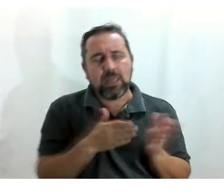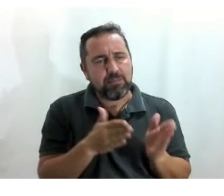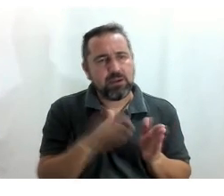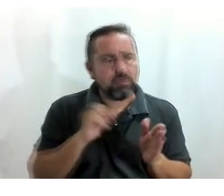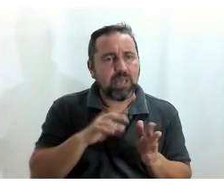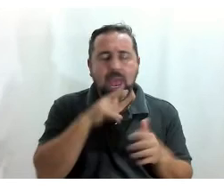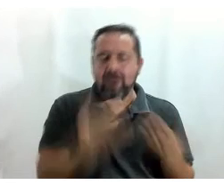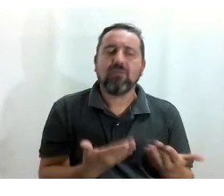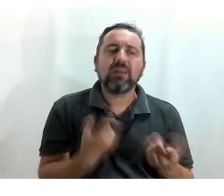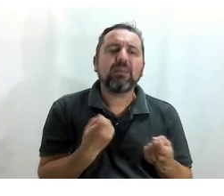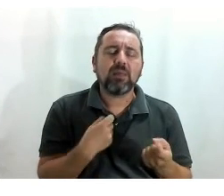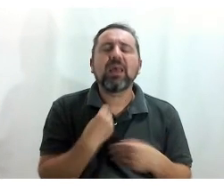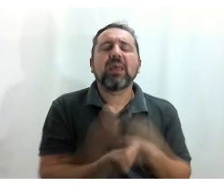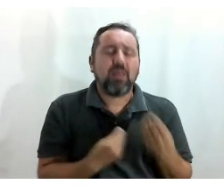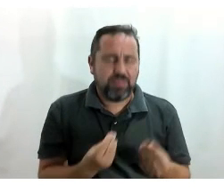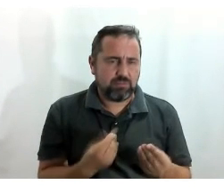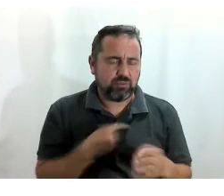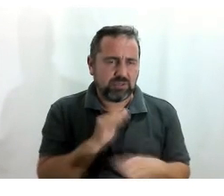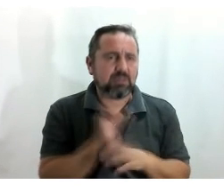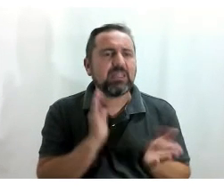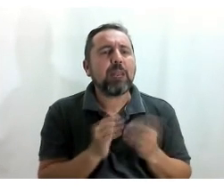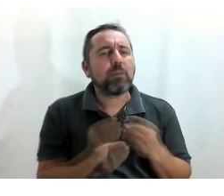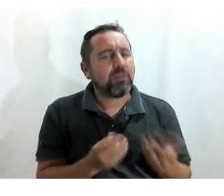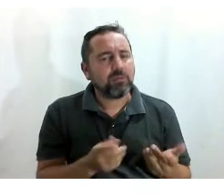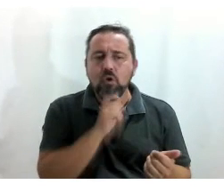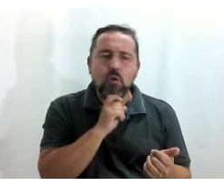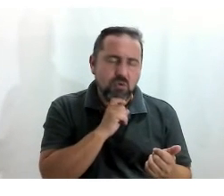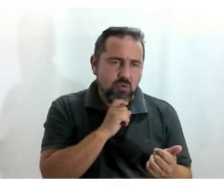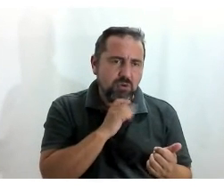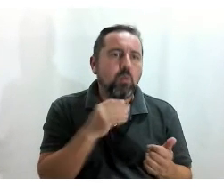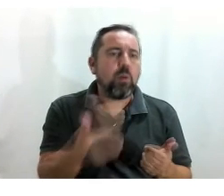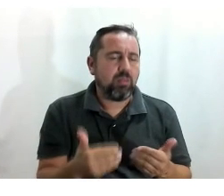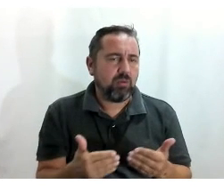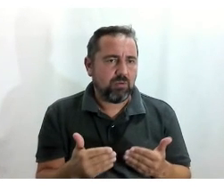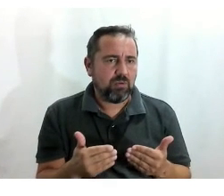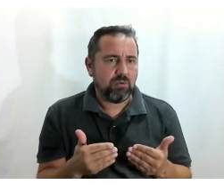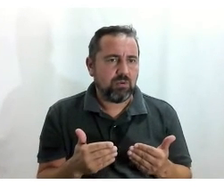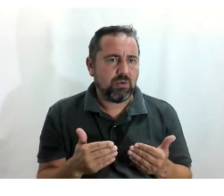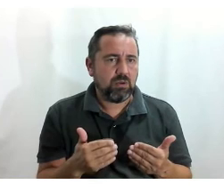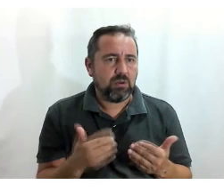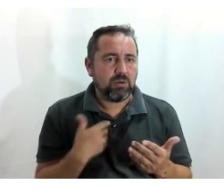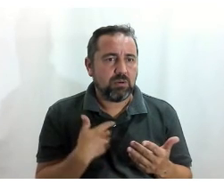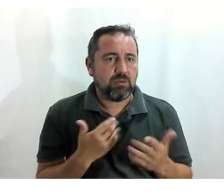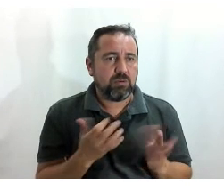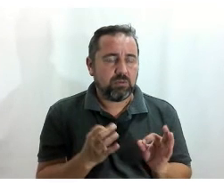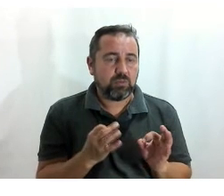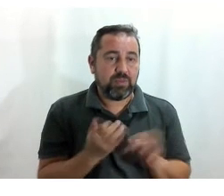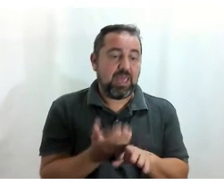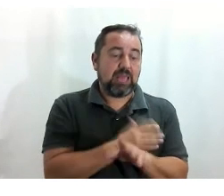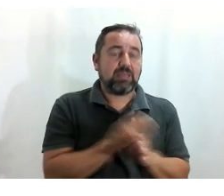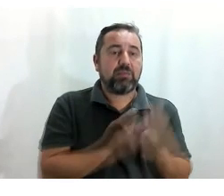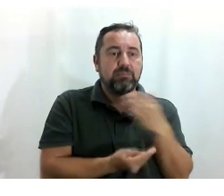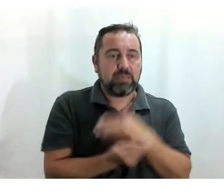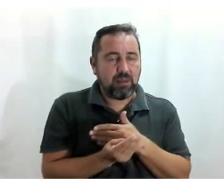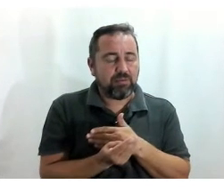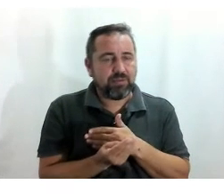ahora nos queda qué hacemos, con qué terapia utilizamos, cómo lo hacemos y cuándo. Antes de que nazca el niño, una